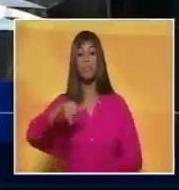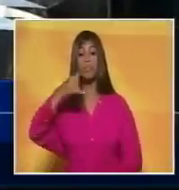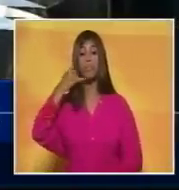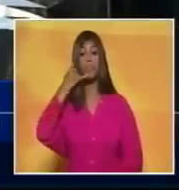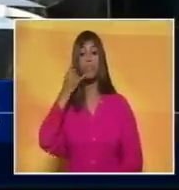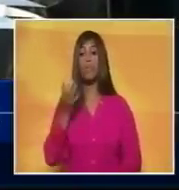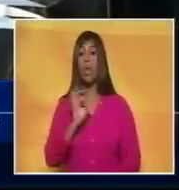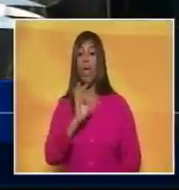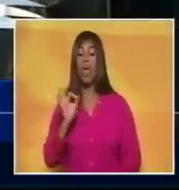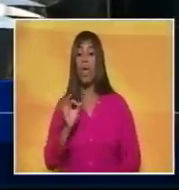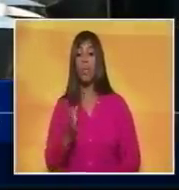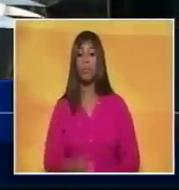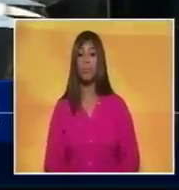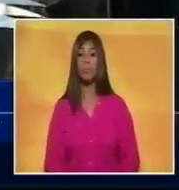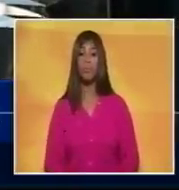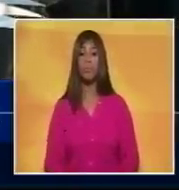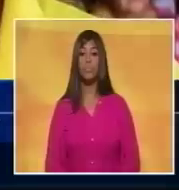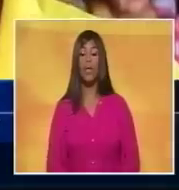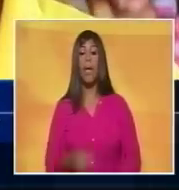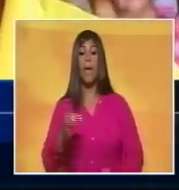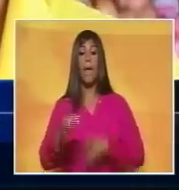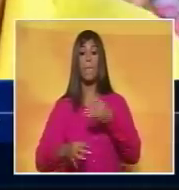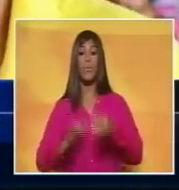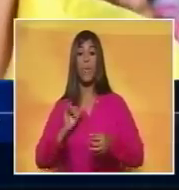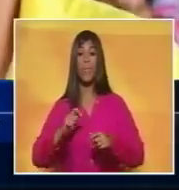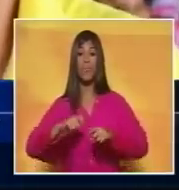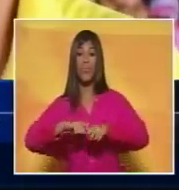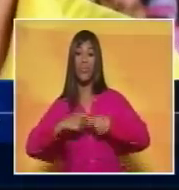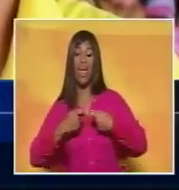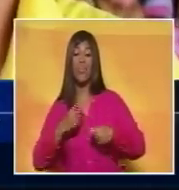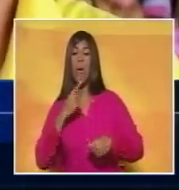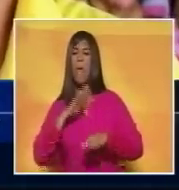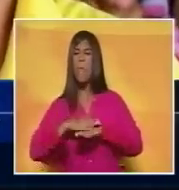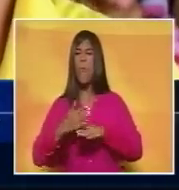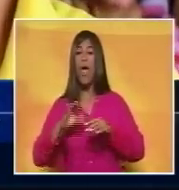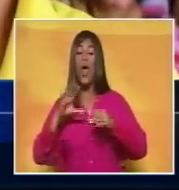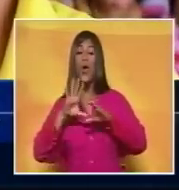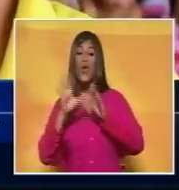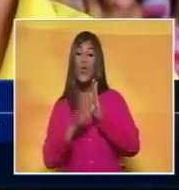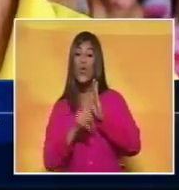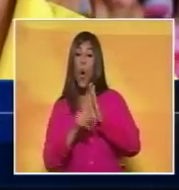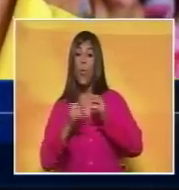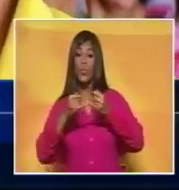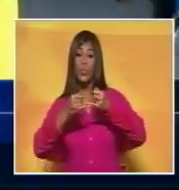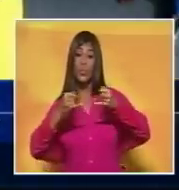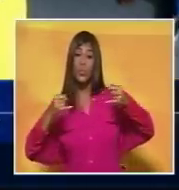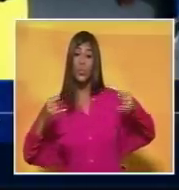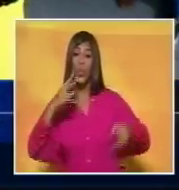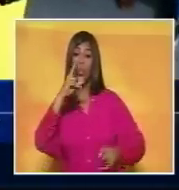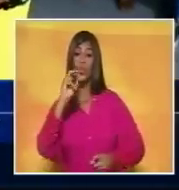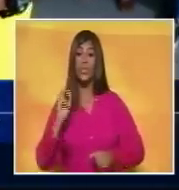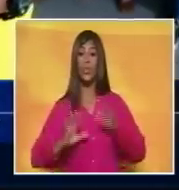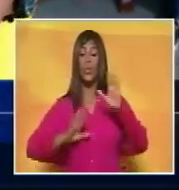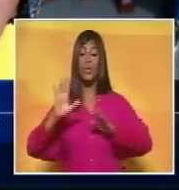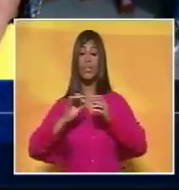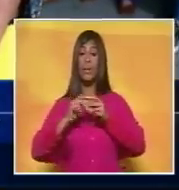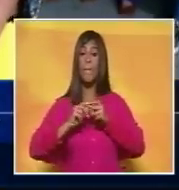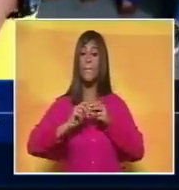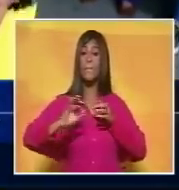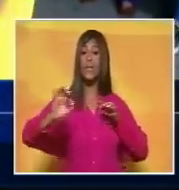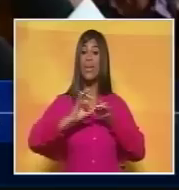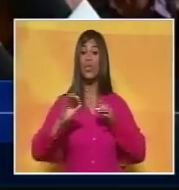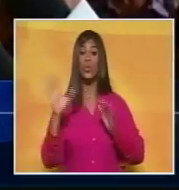estatal de comunicaciones CanTV. Aseguró que la falla obedece al robo de 215 metros de cableado telefónico que alimentan